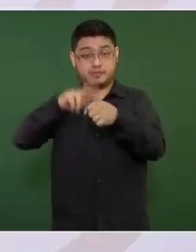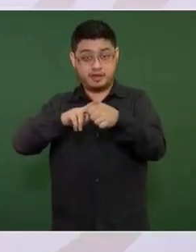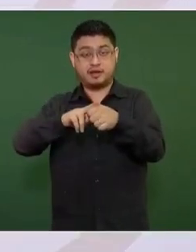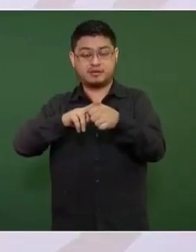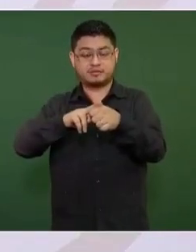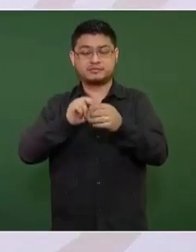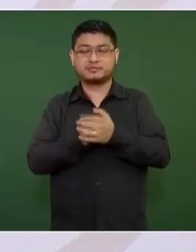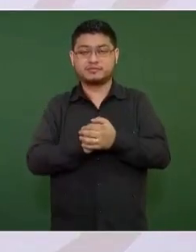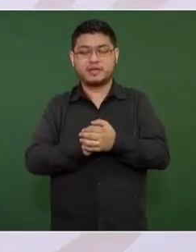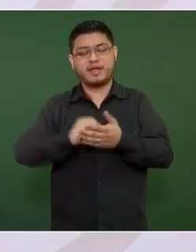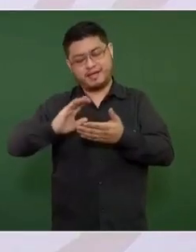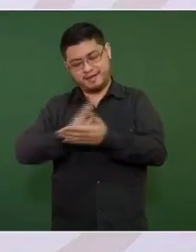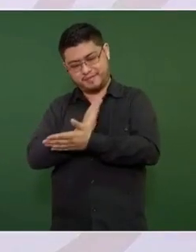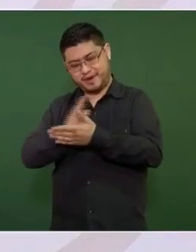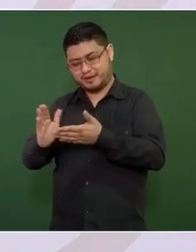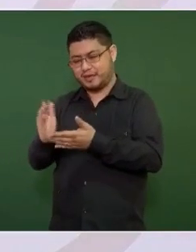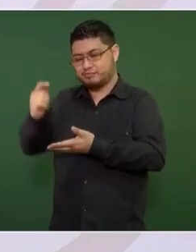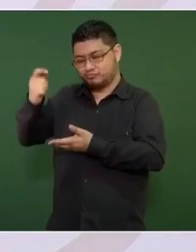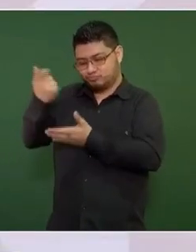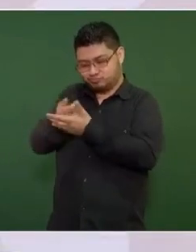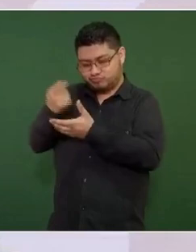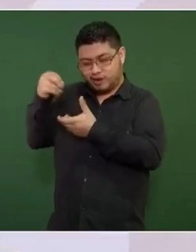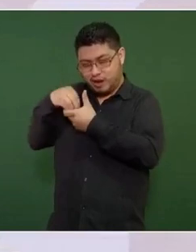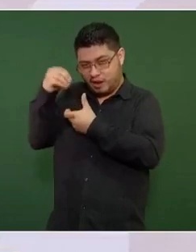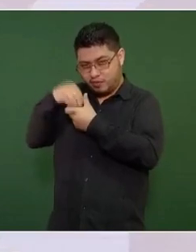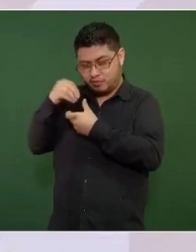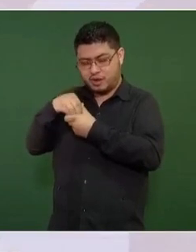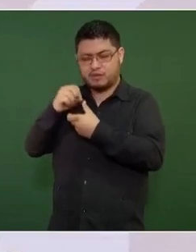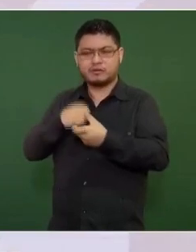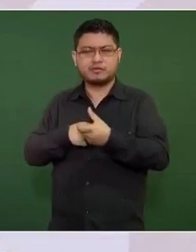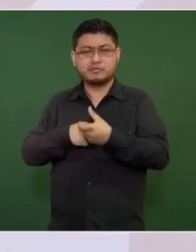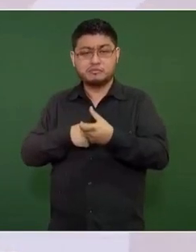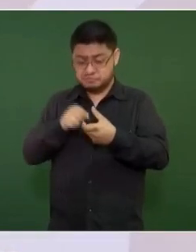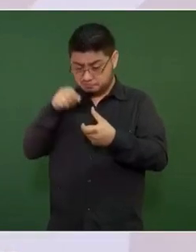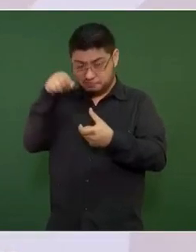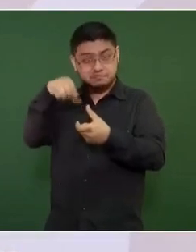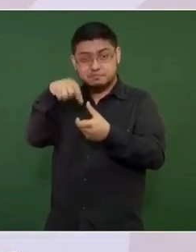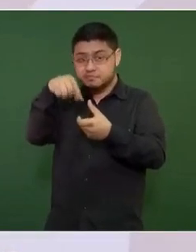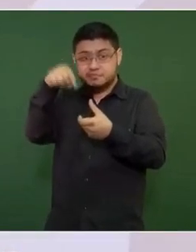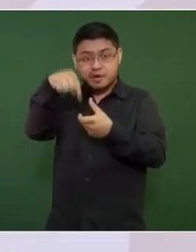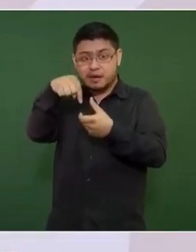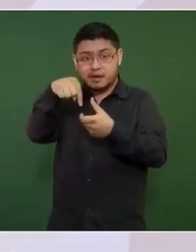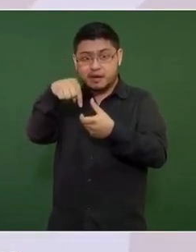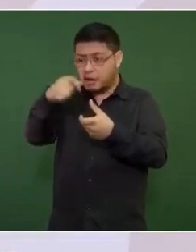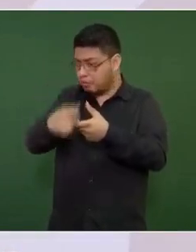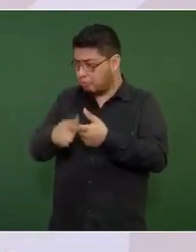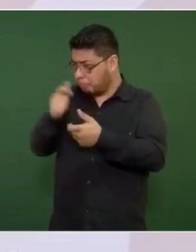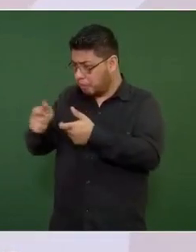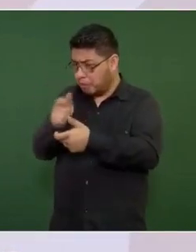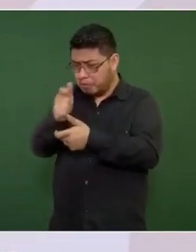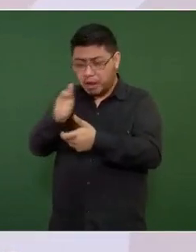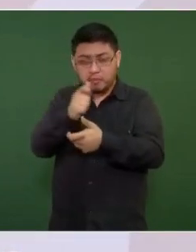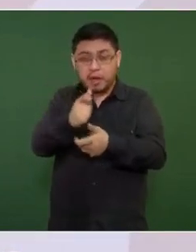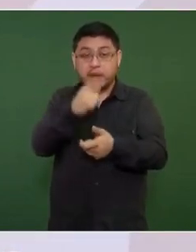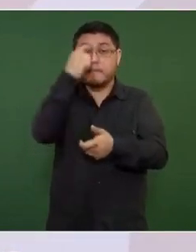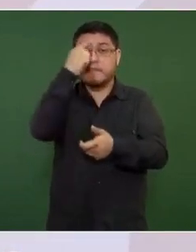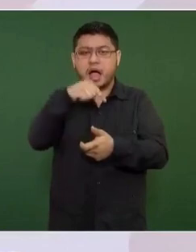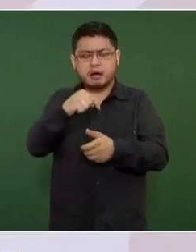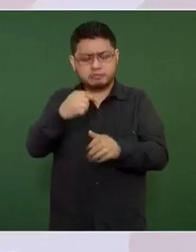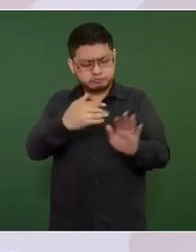ahorrando Porque con el mismo presupuesto estamos en posibilidad de garantizar todos los medicamentos